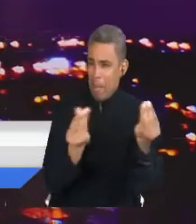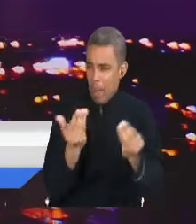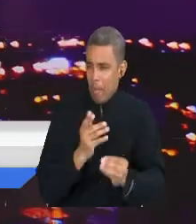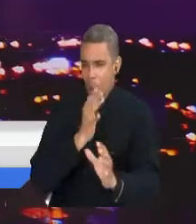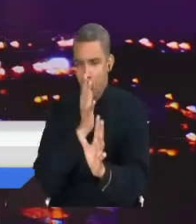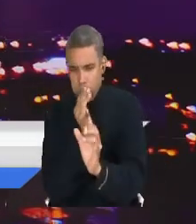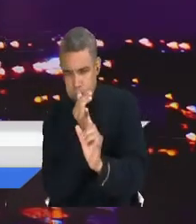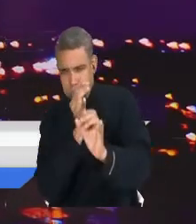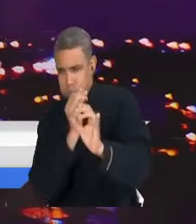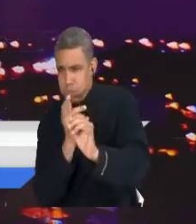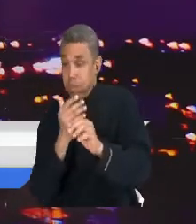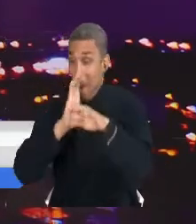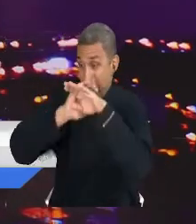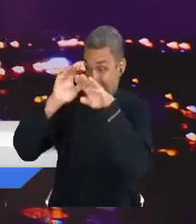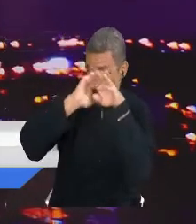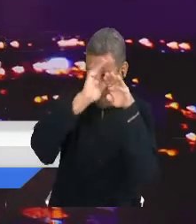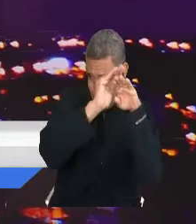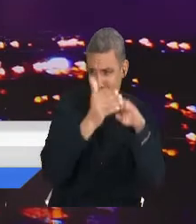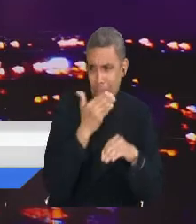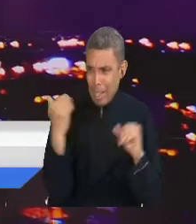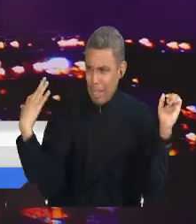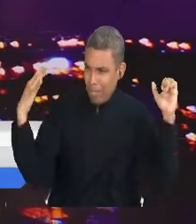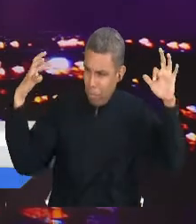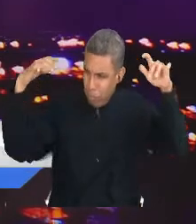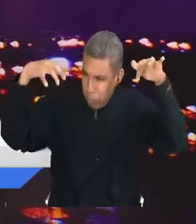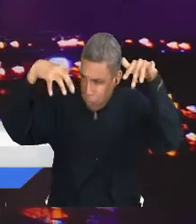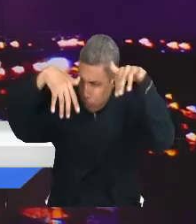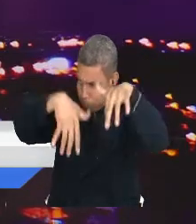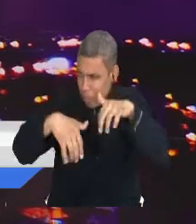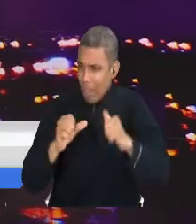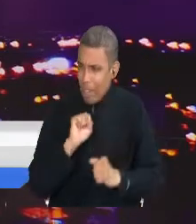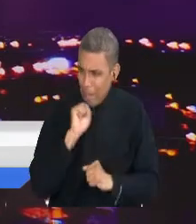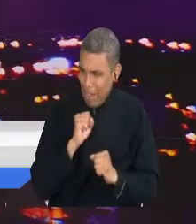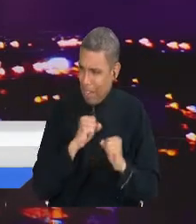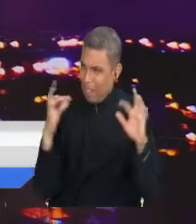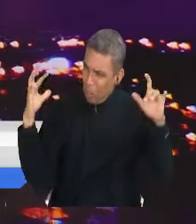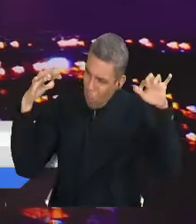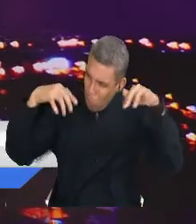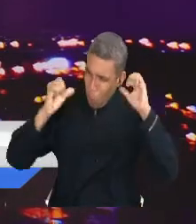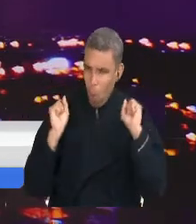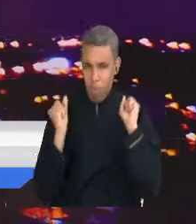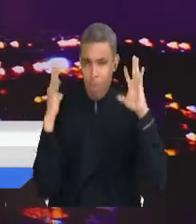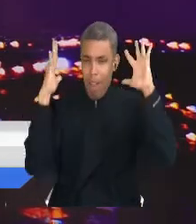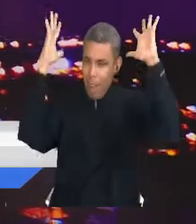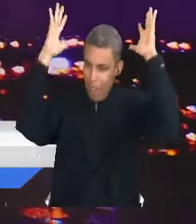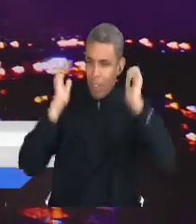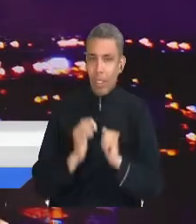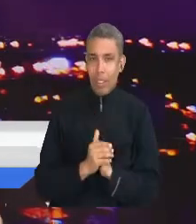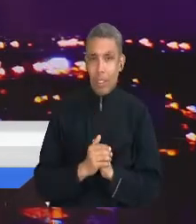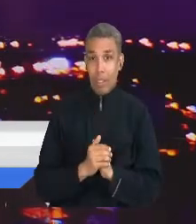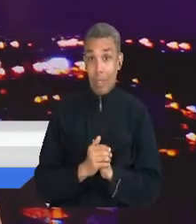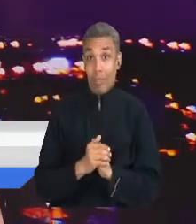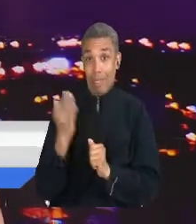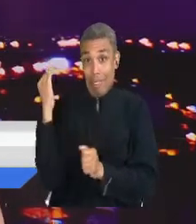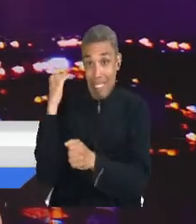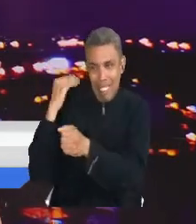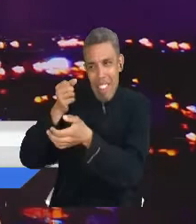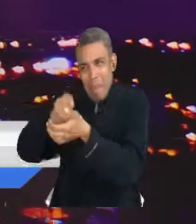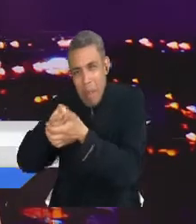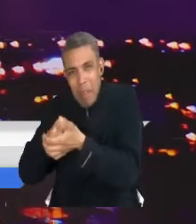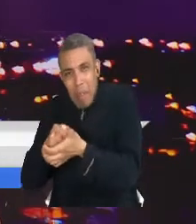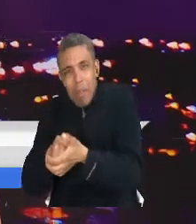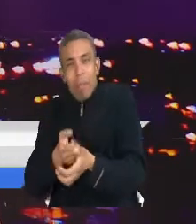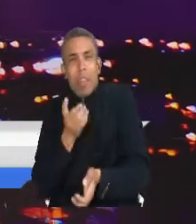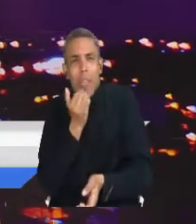Esparragosa, Diro César González y también Hernán Ricaute López, dieron una puntada final para que